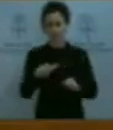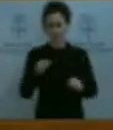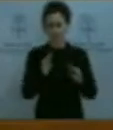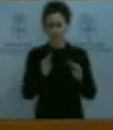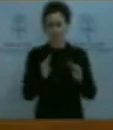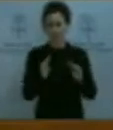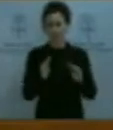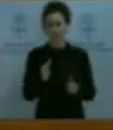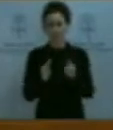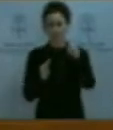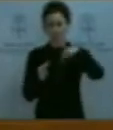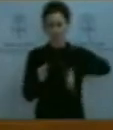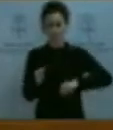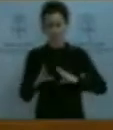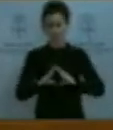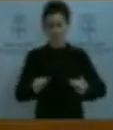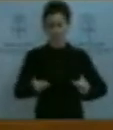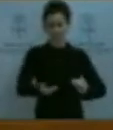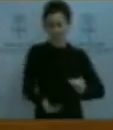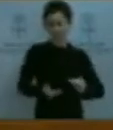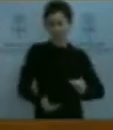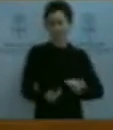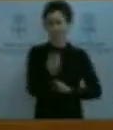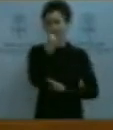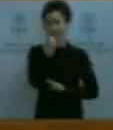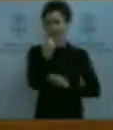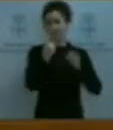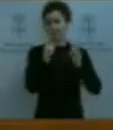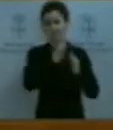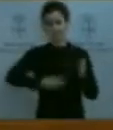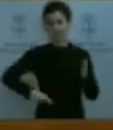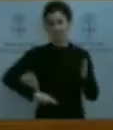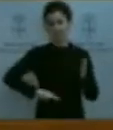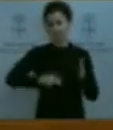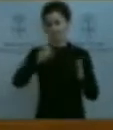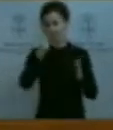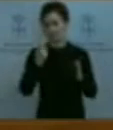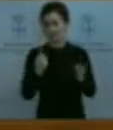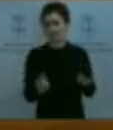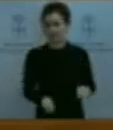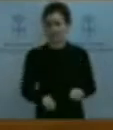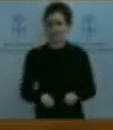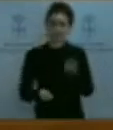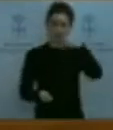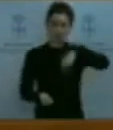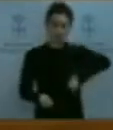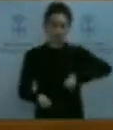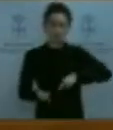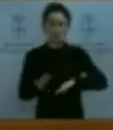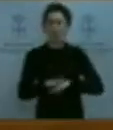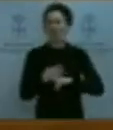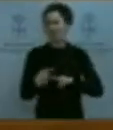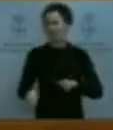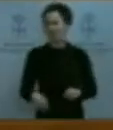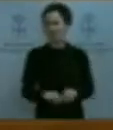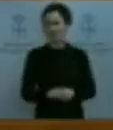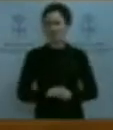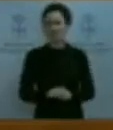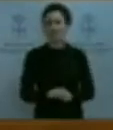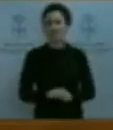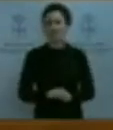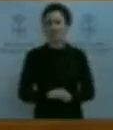o, por ejemplo, Galicia, las regiones del norte y las regiones del sur. Y esa diferencia ha de